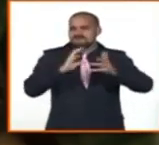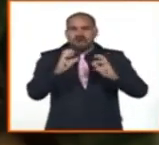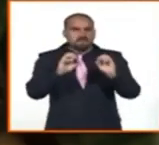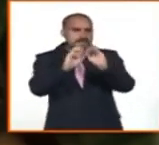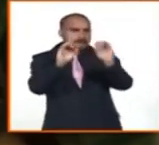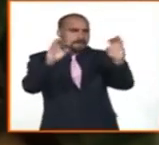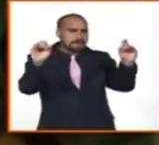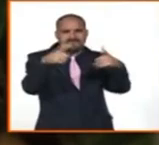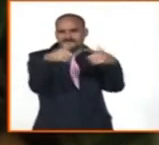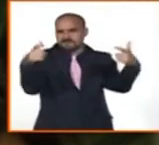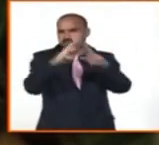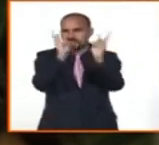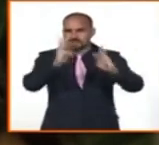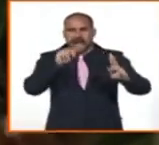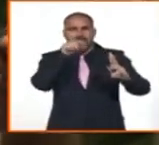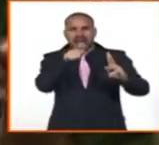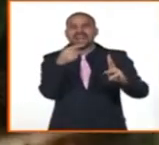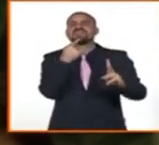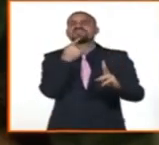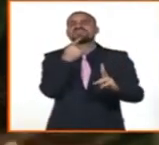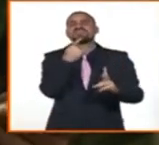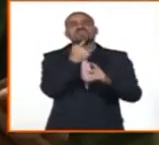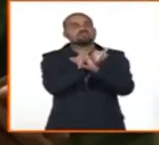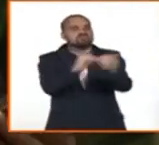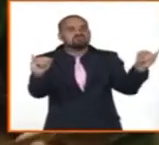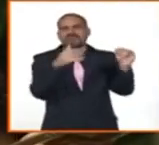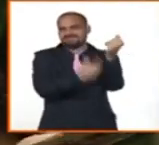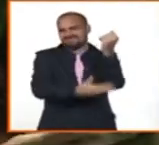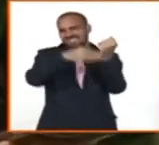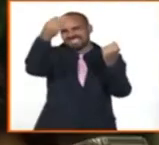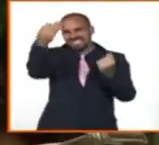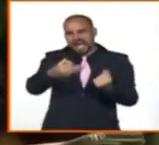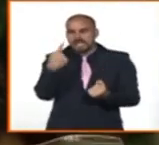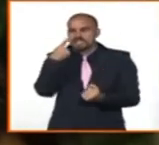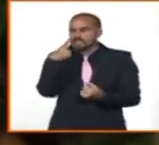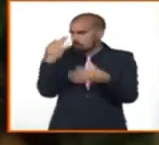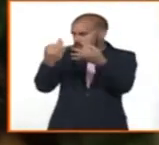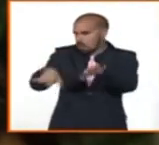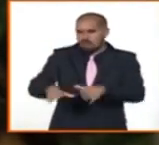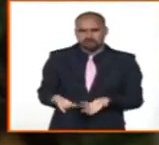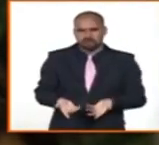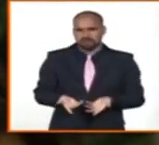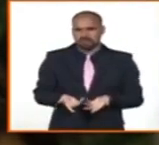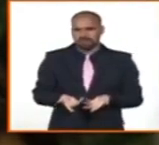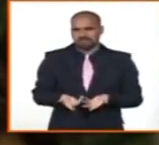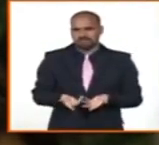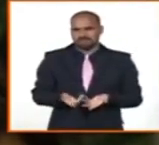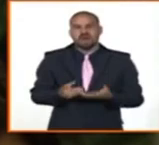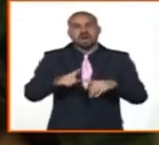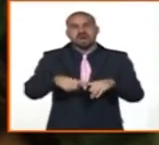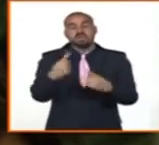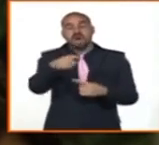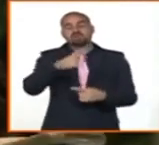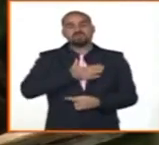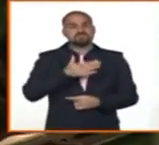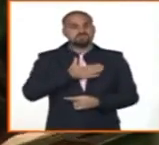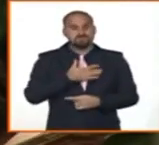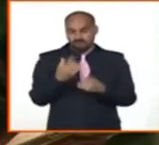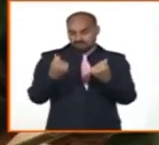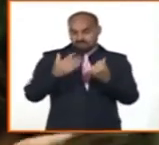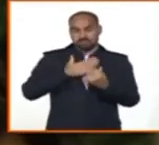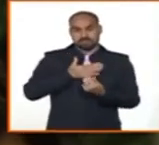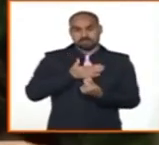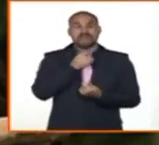de conflicto que se quiere construir de país, la imagen de normalidad, porque además eso tiene que ver también con elementos muy vinculados a la economía como el